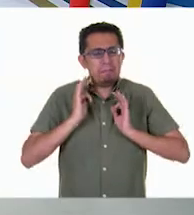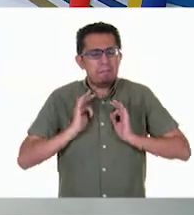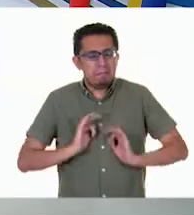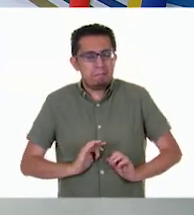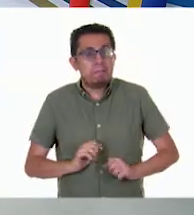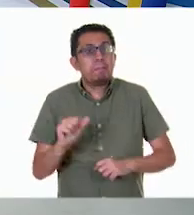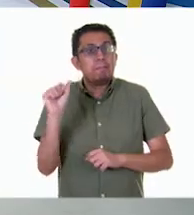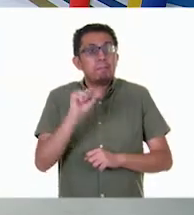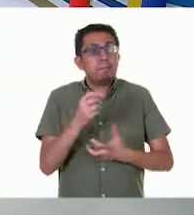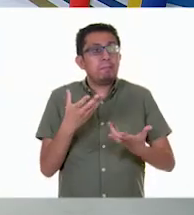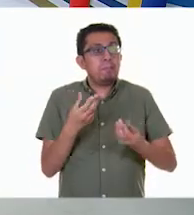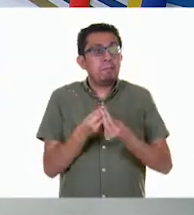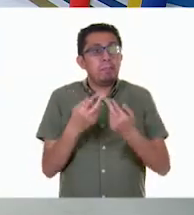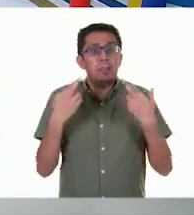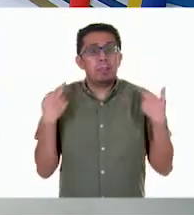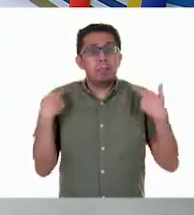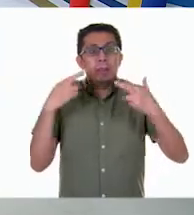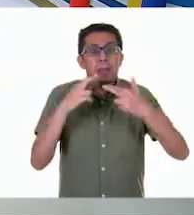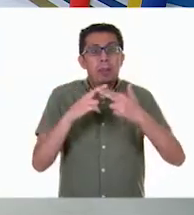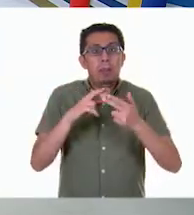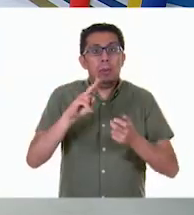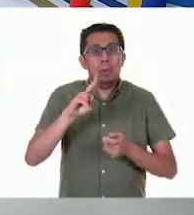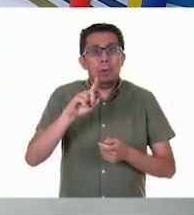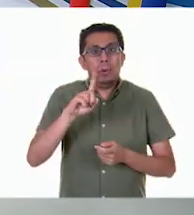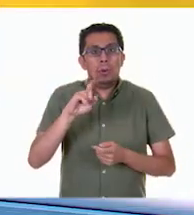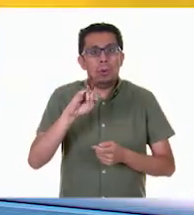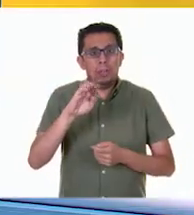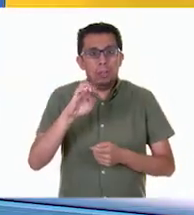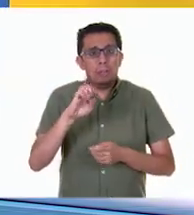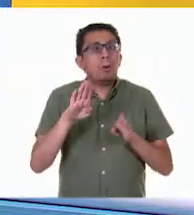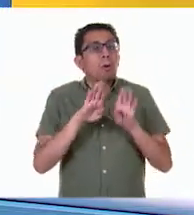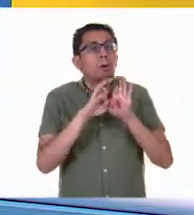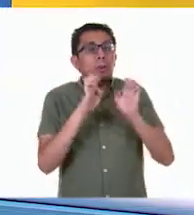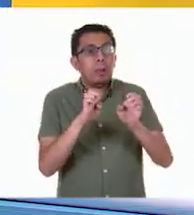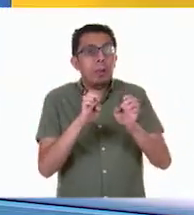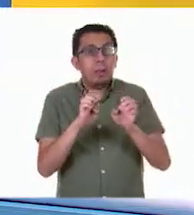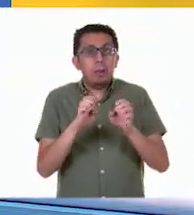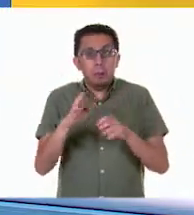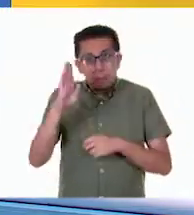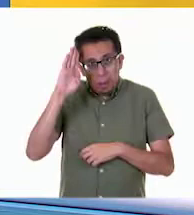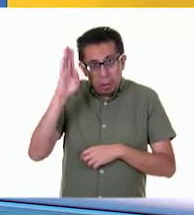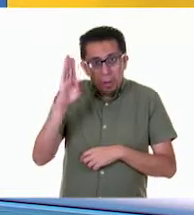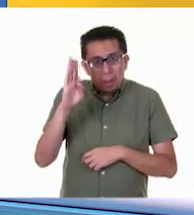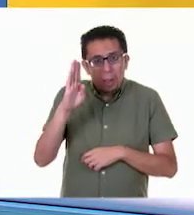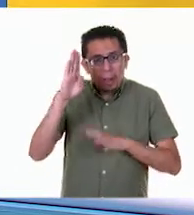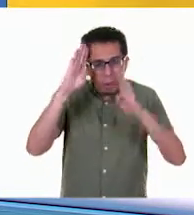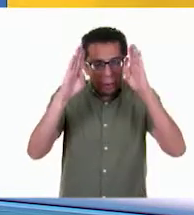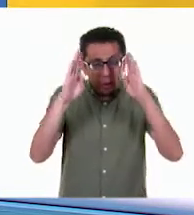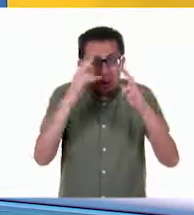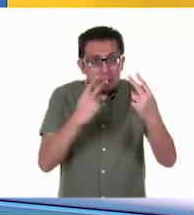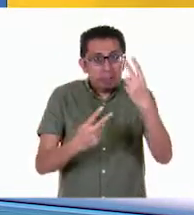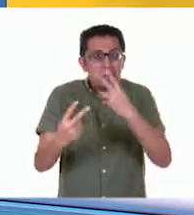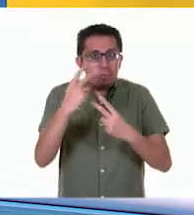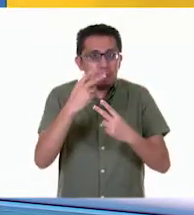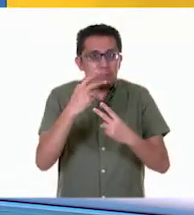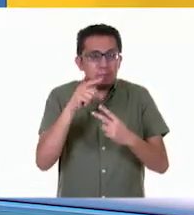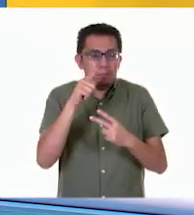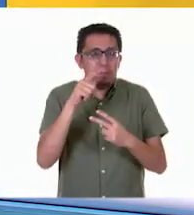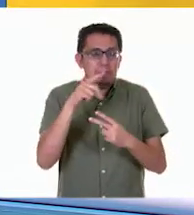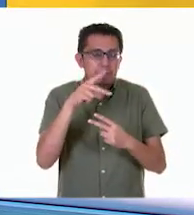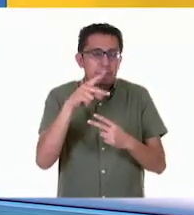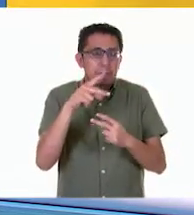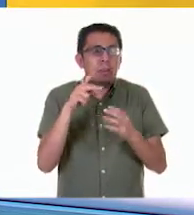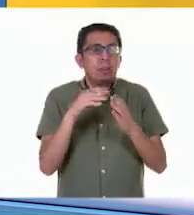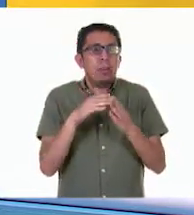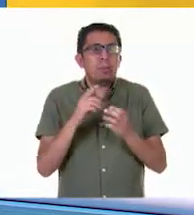vamos a estar con el maestro Uziel Pérez. ¿Cómo estás, maestro? Hola, Jenny. Hola, hola a quienes nos ven allá en casa. Qué